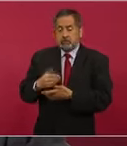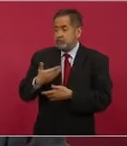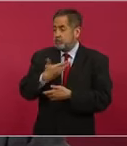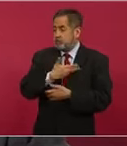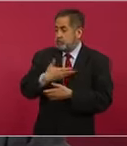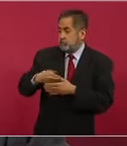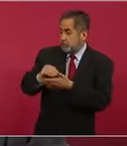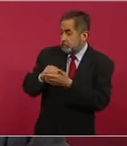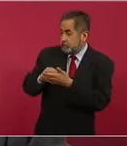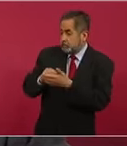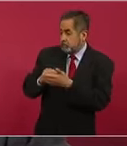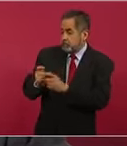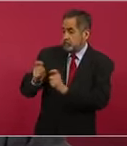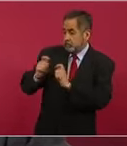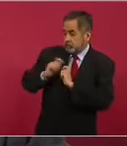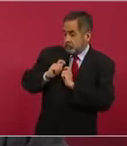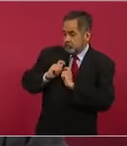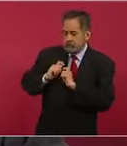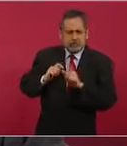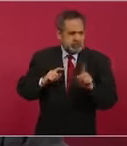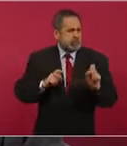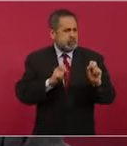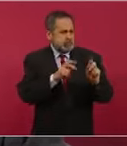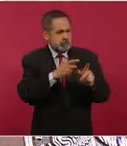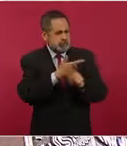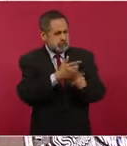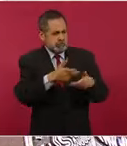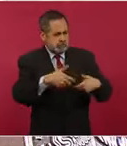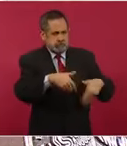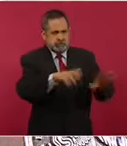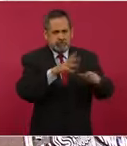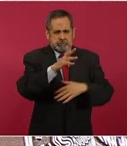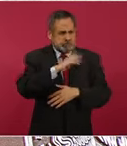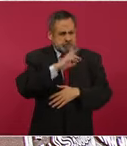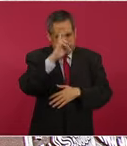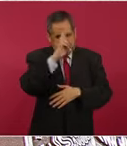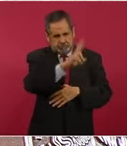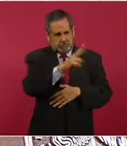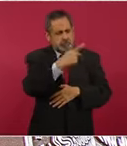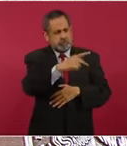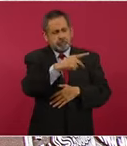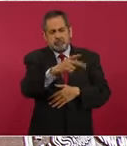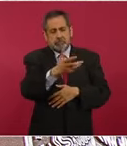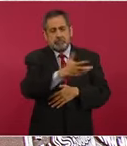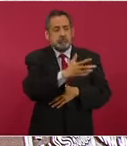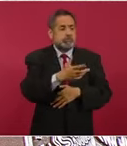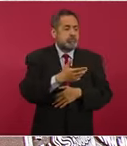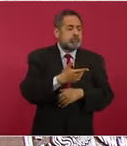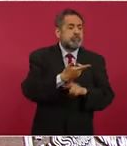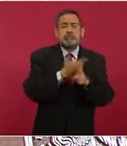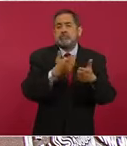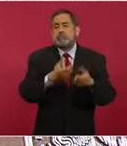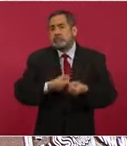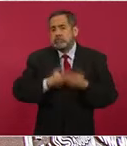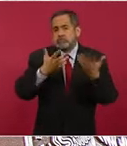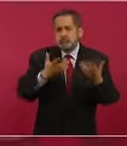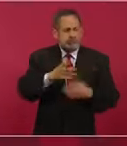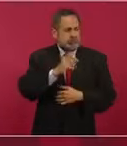tengamos la encomienda de gobernar el país. Vamos a ser muy respetuosos de la libertad de